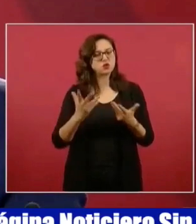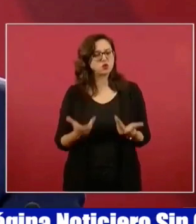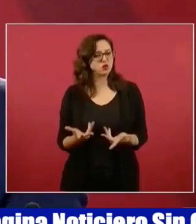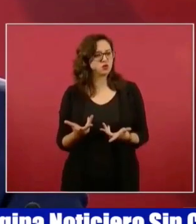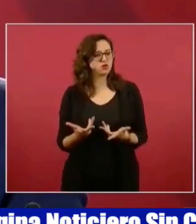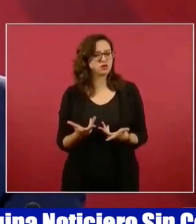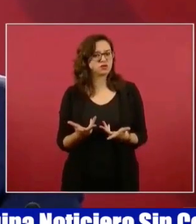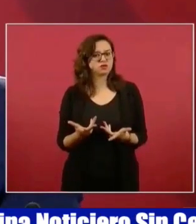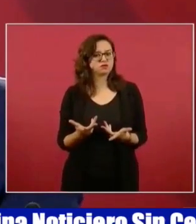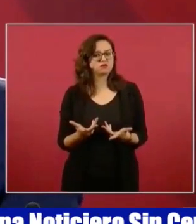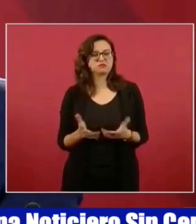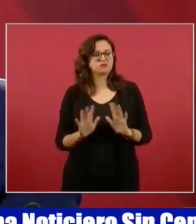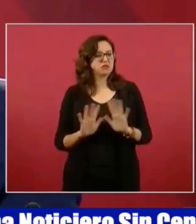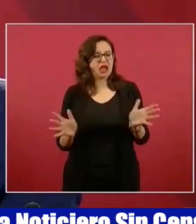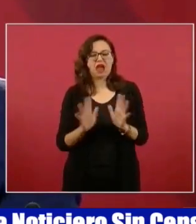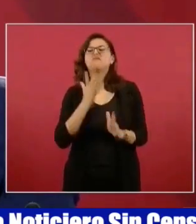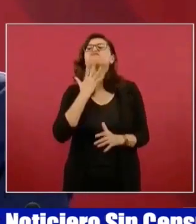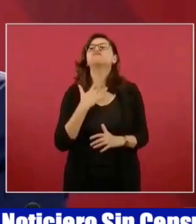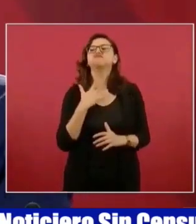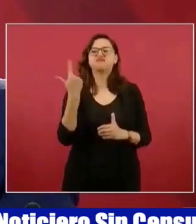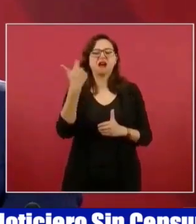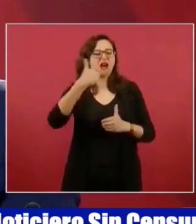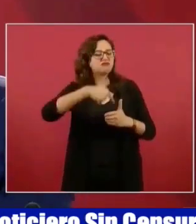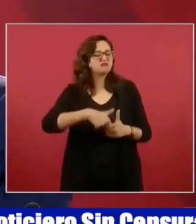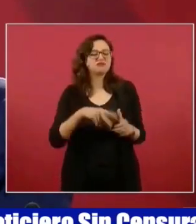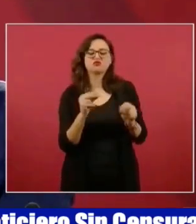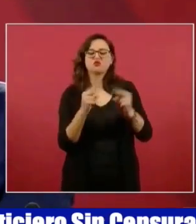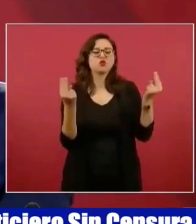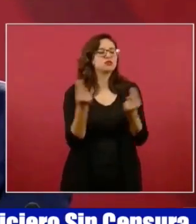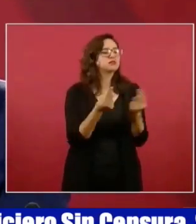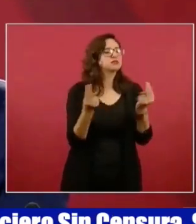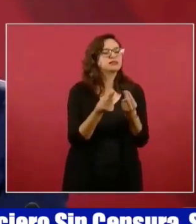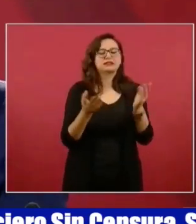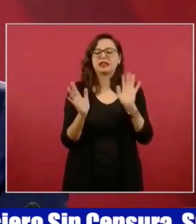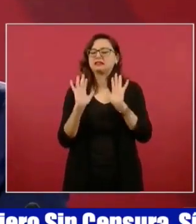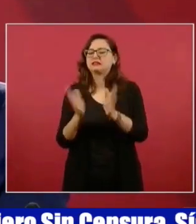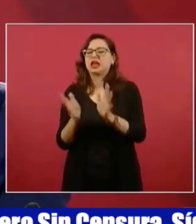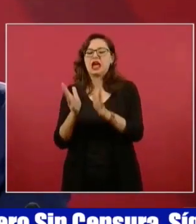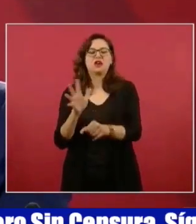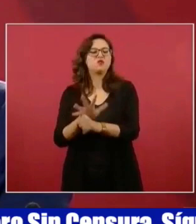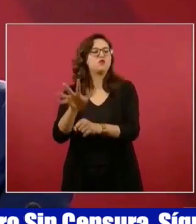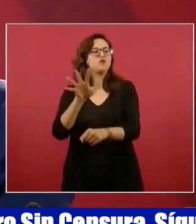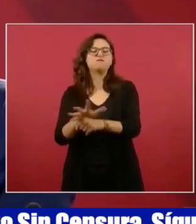de la refinación del petróleo, porque ya todo iba a ser eléctrico.